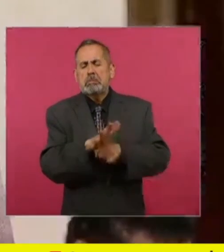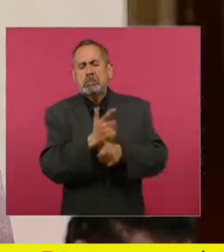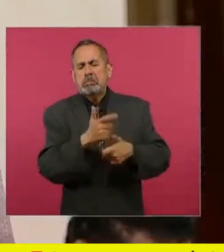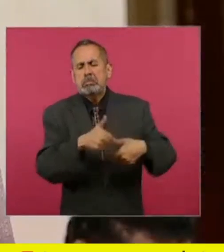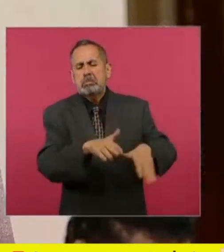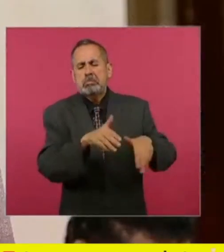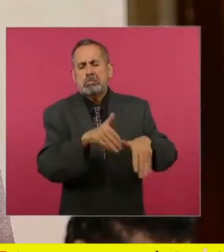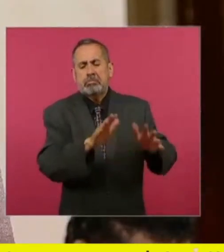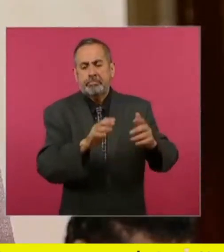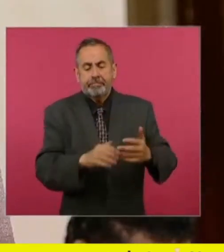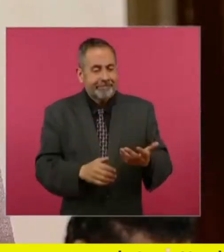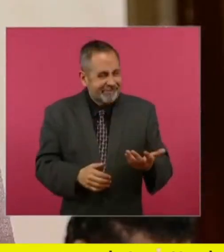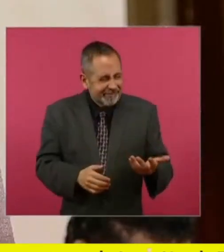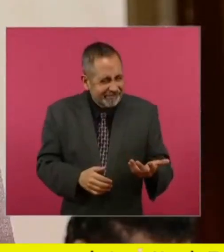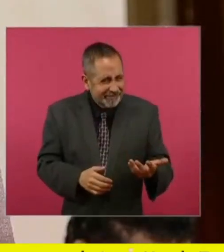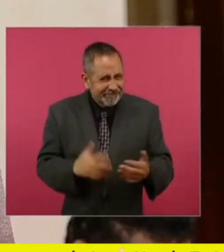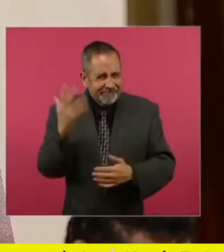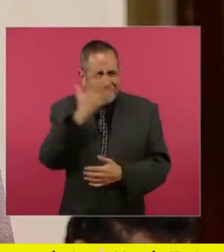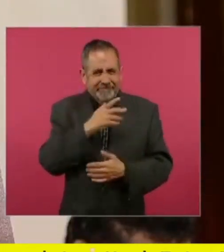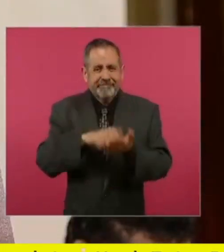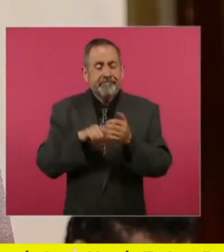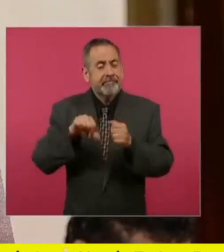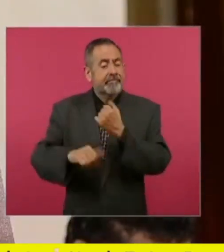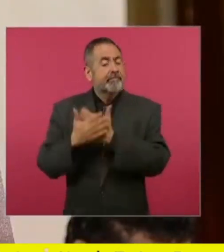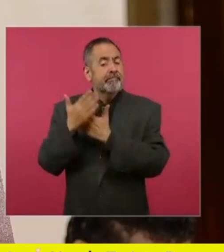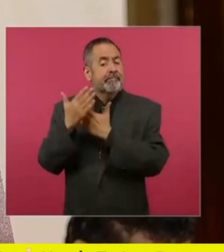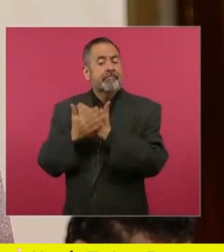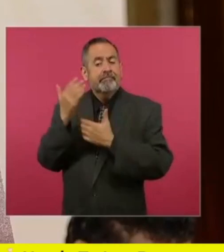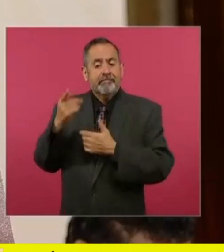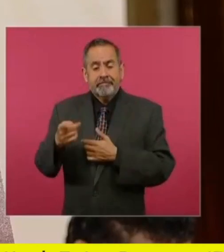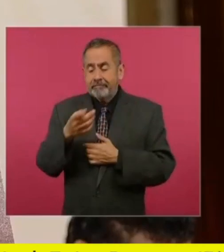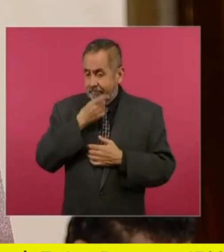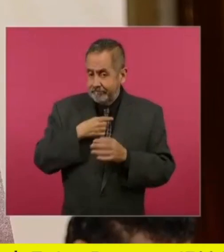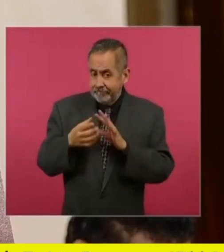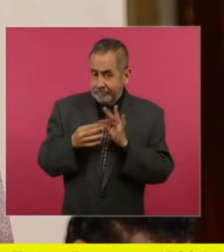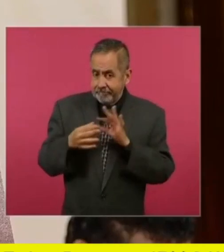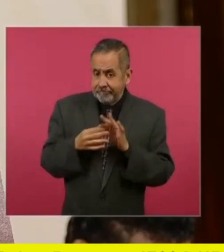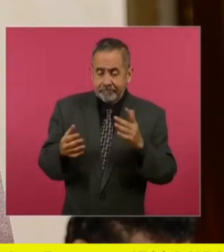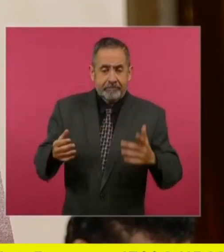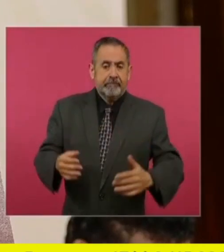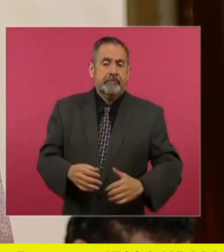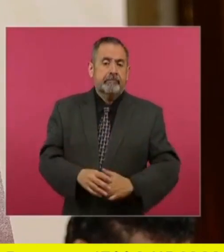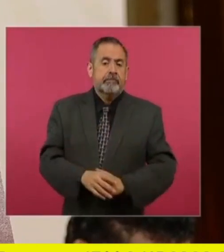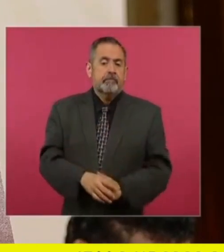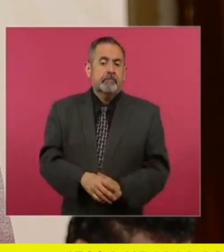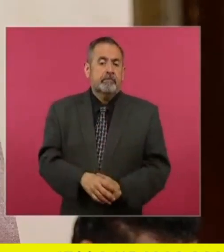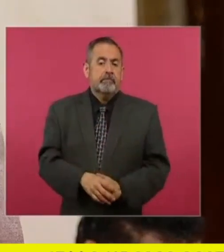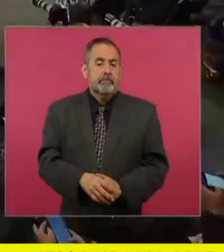eso es hoy en la mañana es el informe